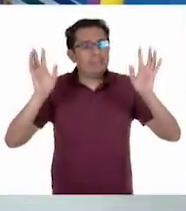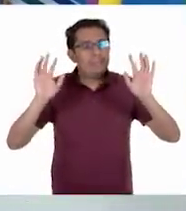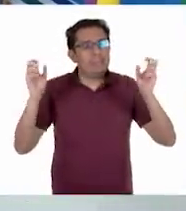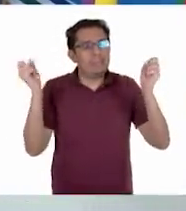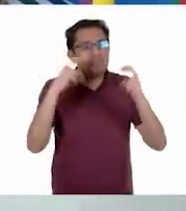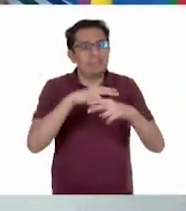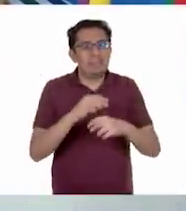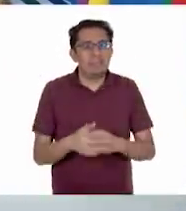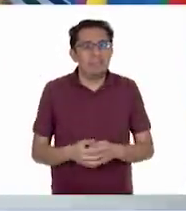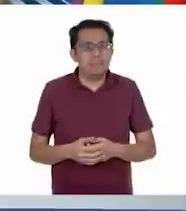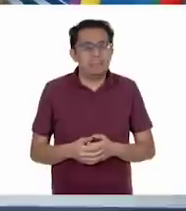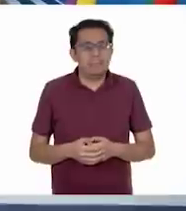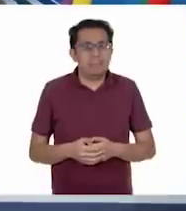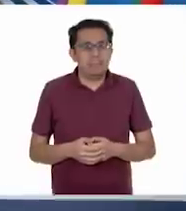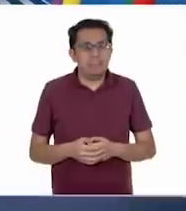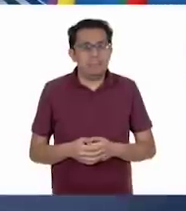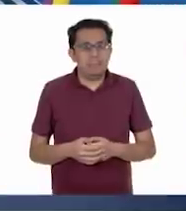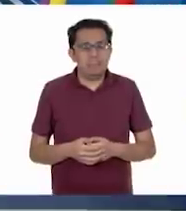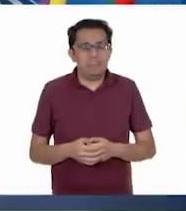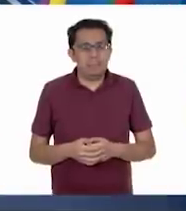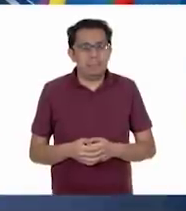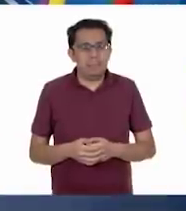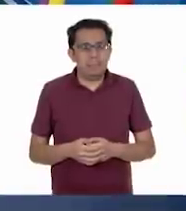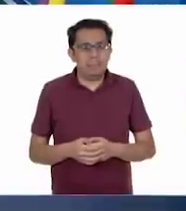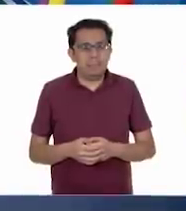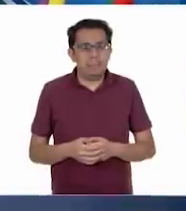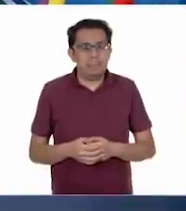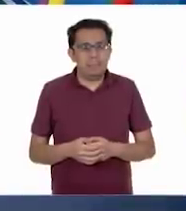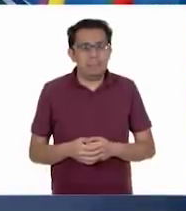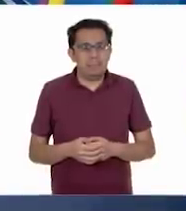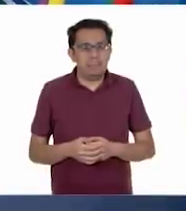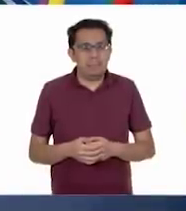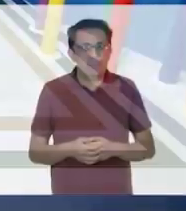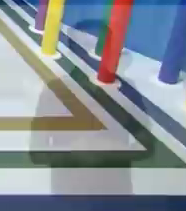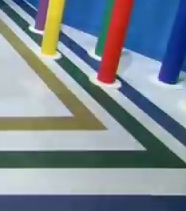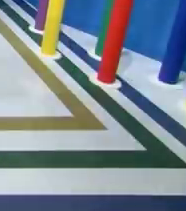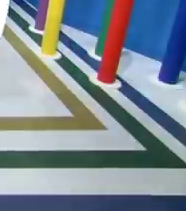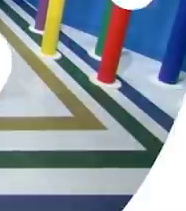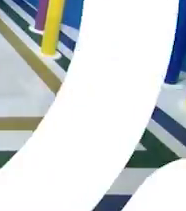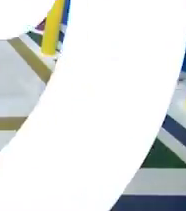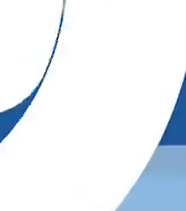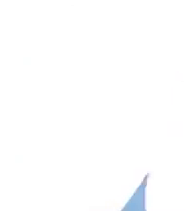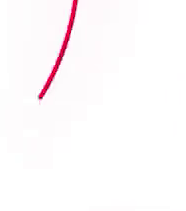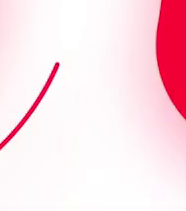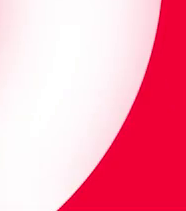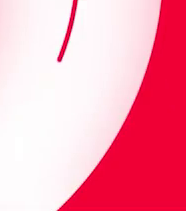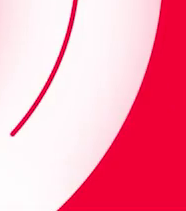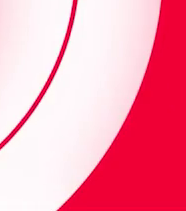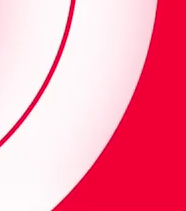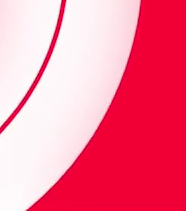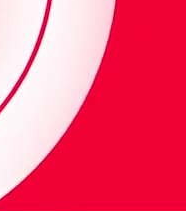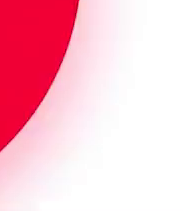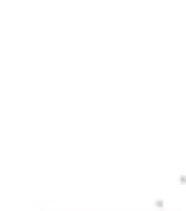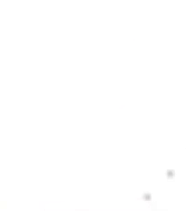la próxima. Oye, Raulito, cuando termine esto hay que llevar a nuestros perros a jugar, ¿no? Yo creo que Sí. Titán...